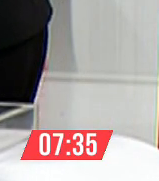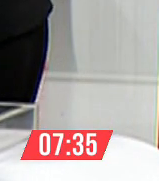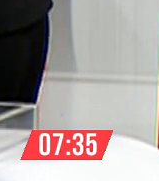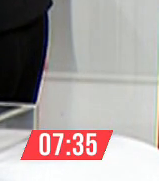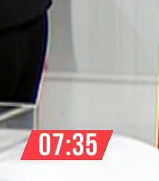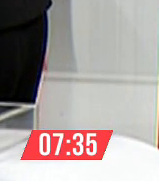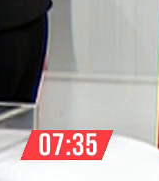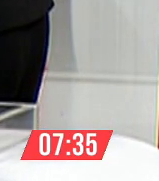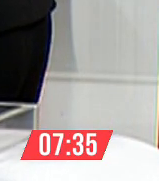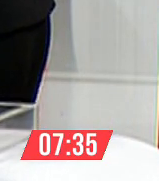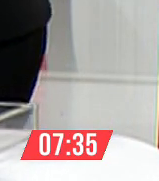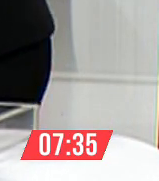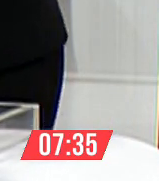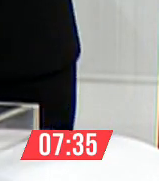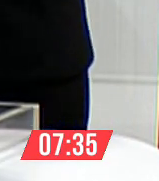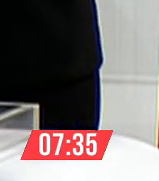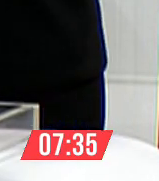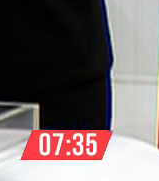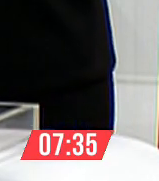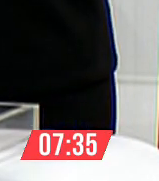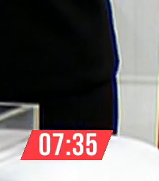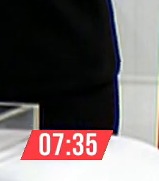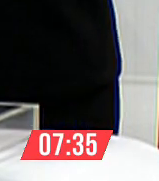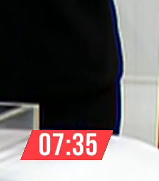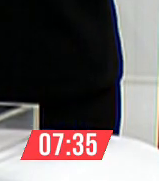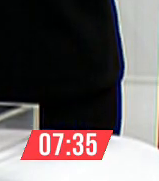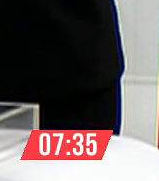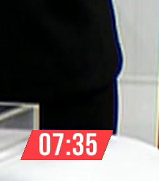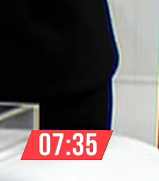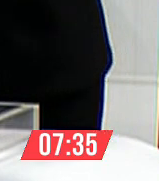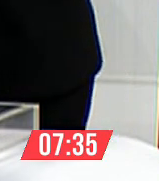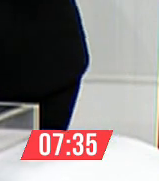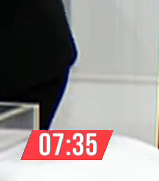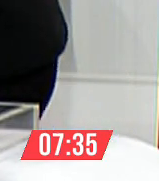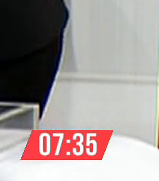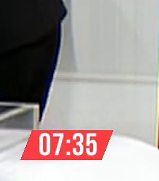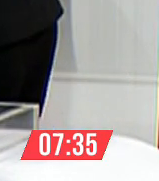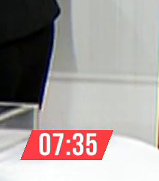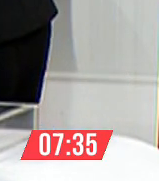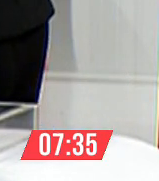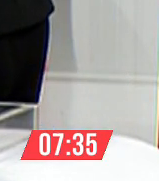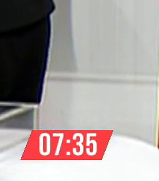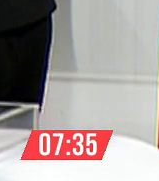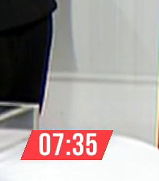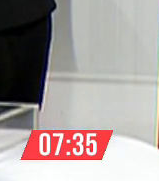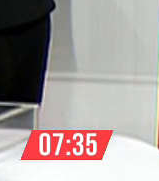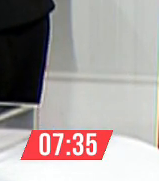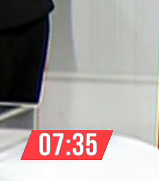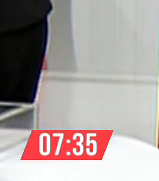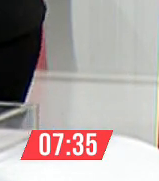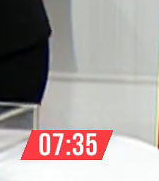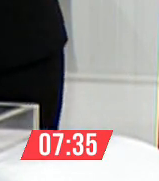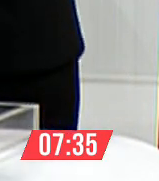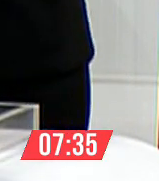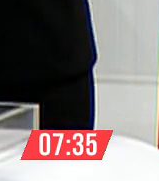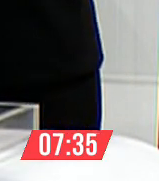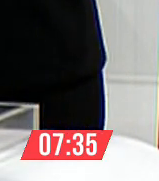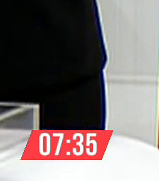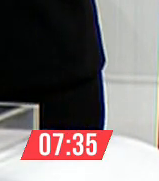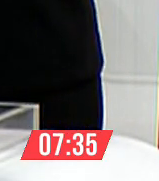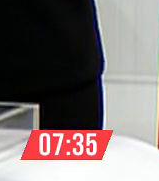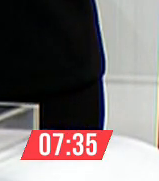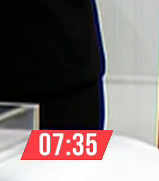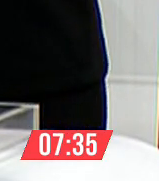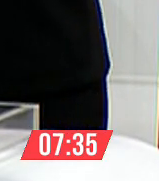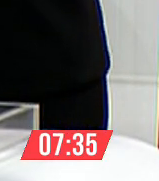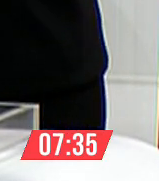y 11 premios de 2.500.000 colones. De salir algún premio extra o el acumulado, recuerden que hay que sacar una combinación, serie